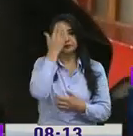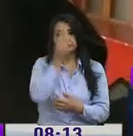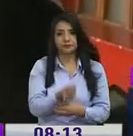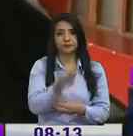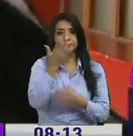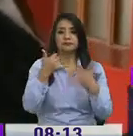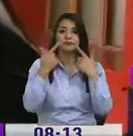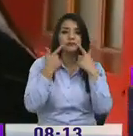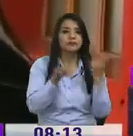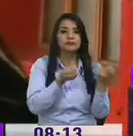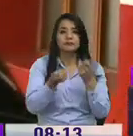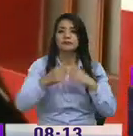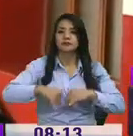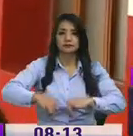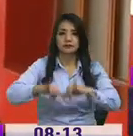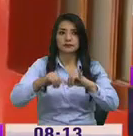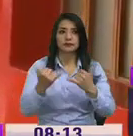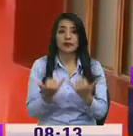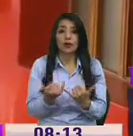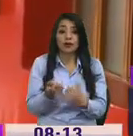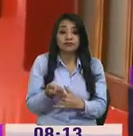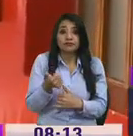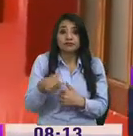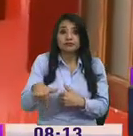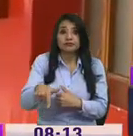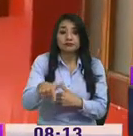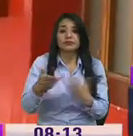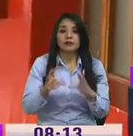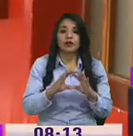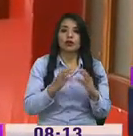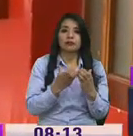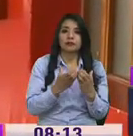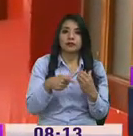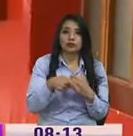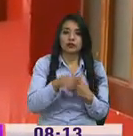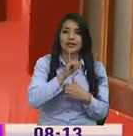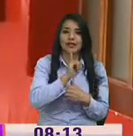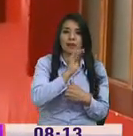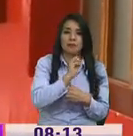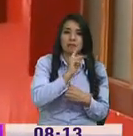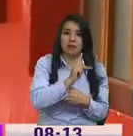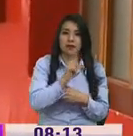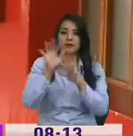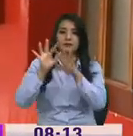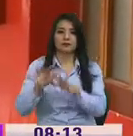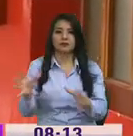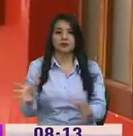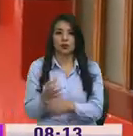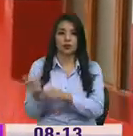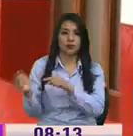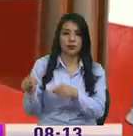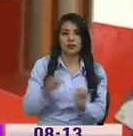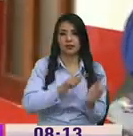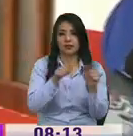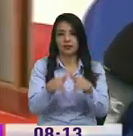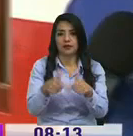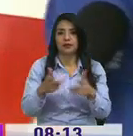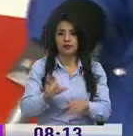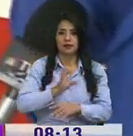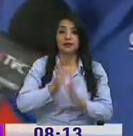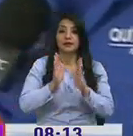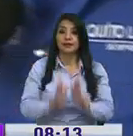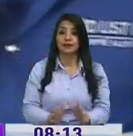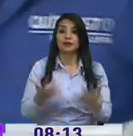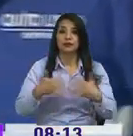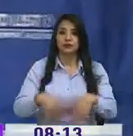monitoreando. Vamos a instalar en poquitos minutos ya una comisión tanto del IMP como de la Secretaría de Seguridad que ya están acá. Nuestros técnicos, usted lo